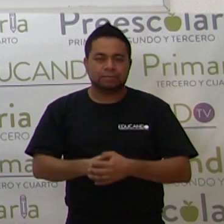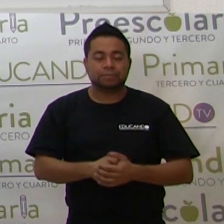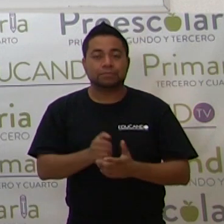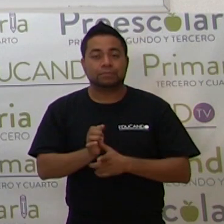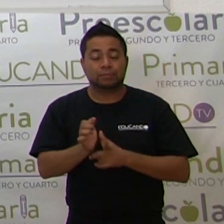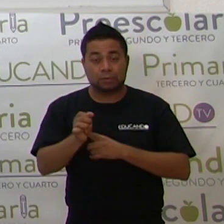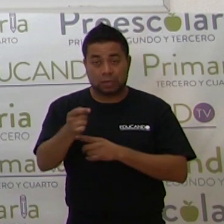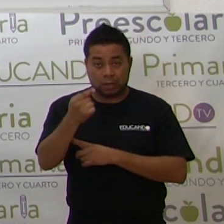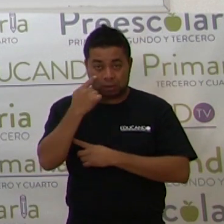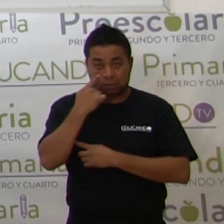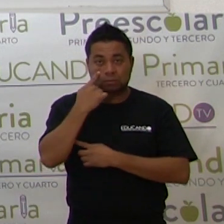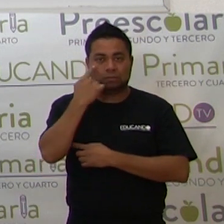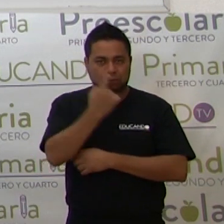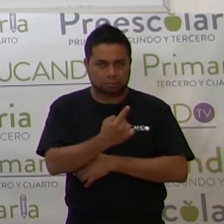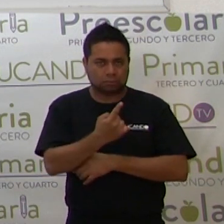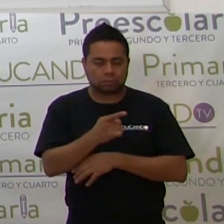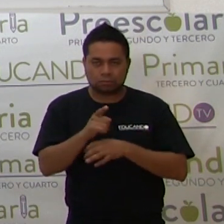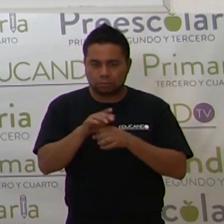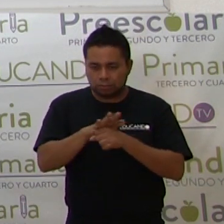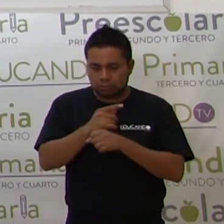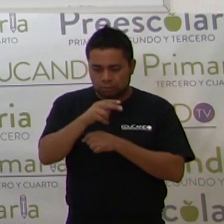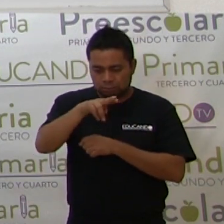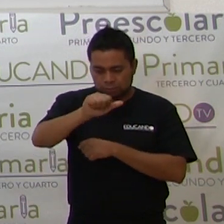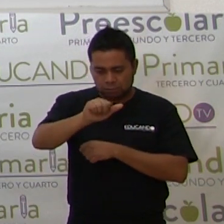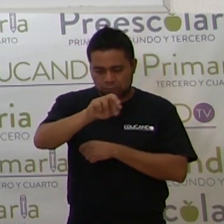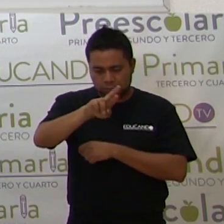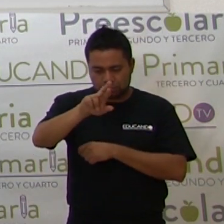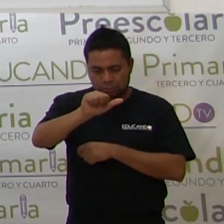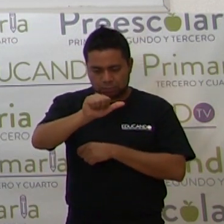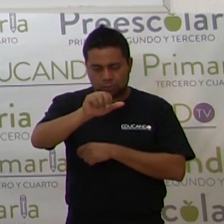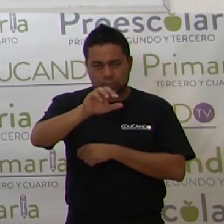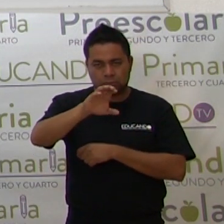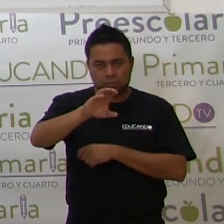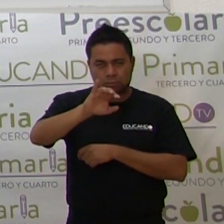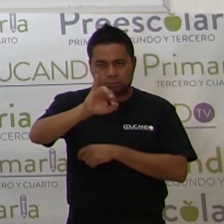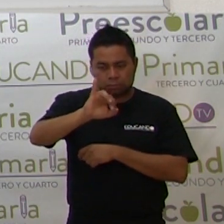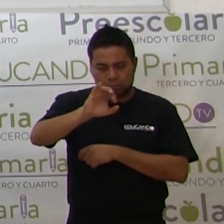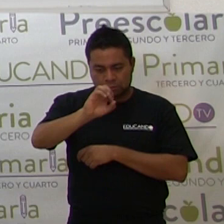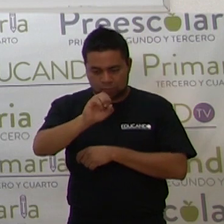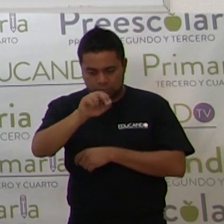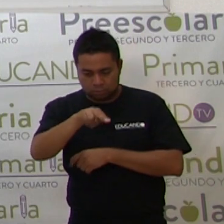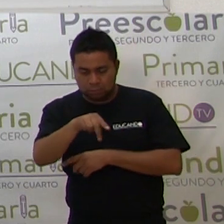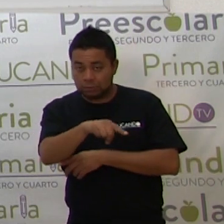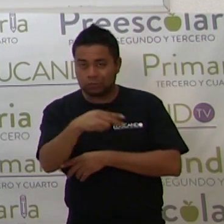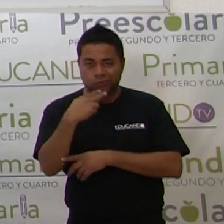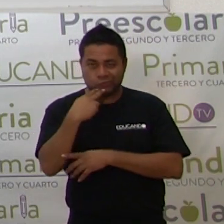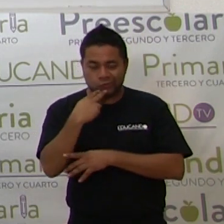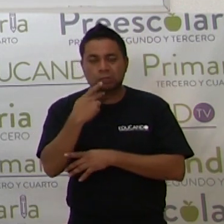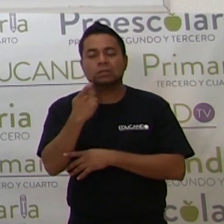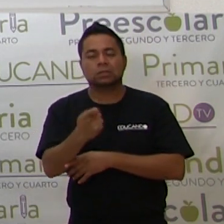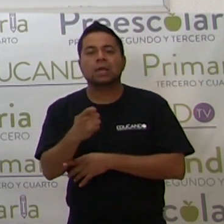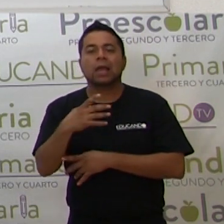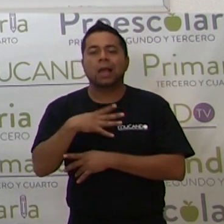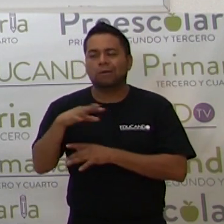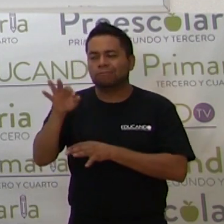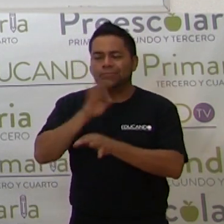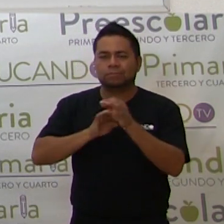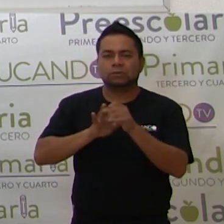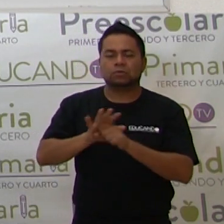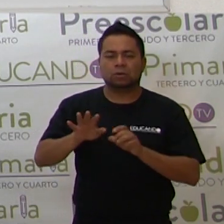atención, porque la narración que estamos utilizando acá utiliza